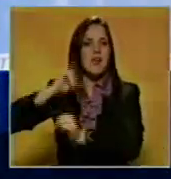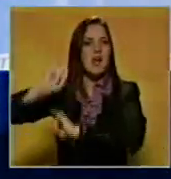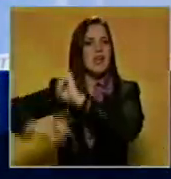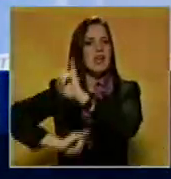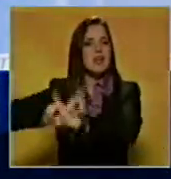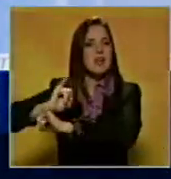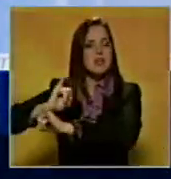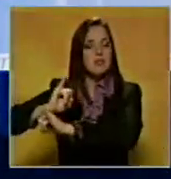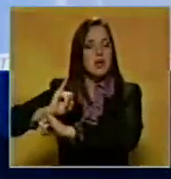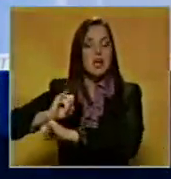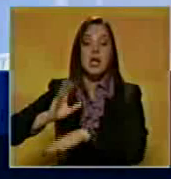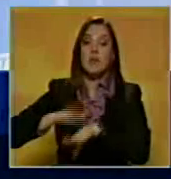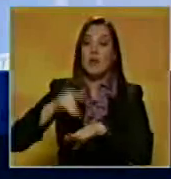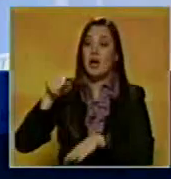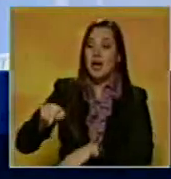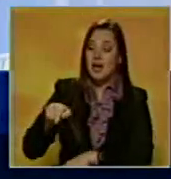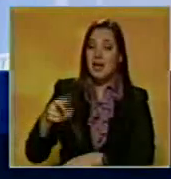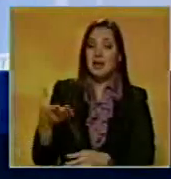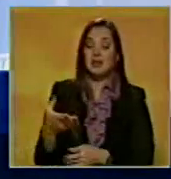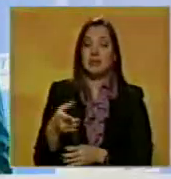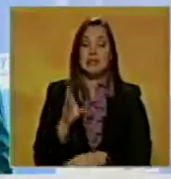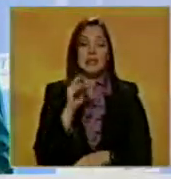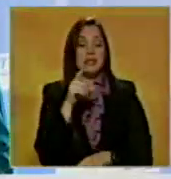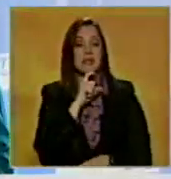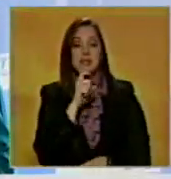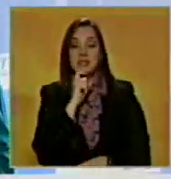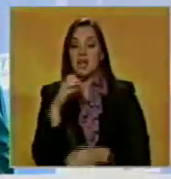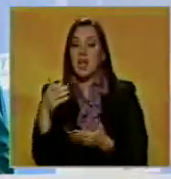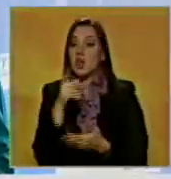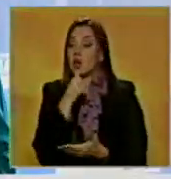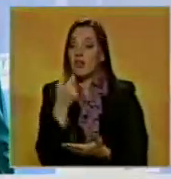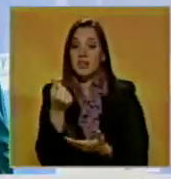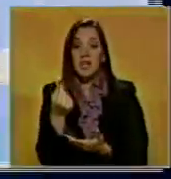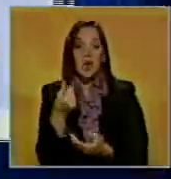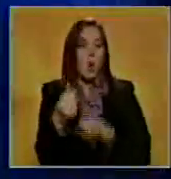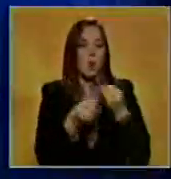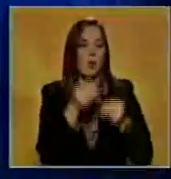ponen en riesgo la seguridad agroalimentaria en el país. Liz Flores, Noticiero Venevisión.